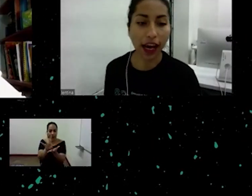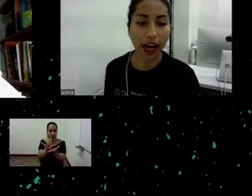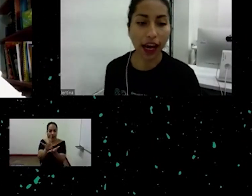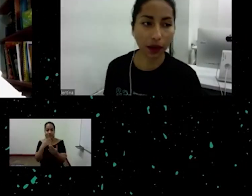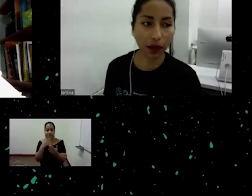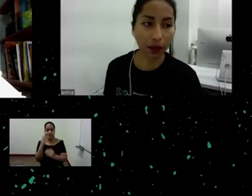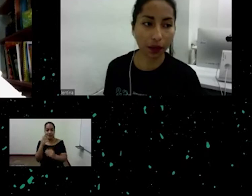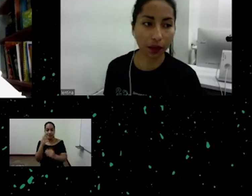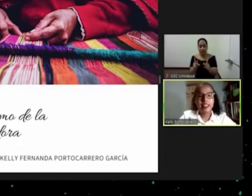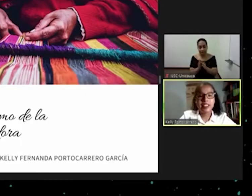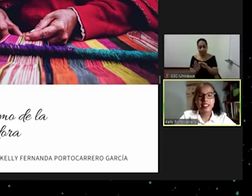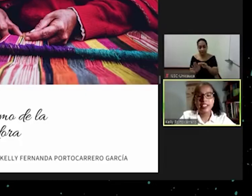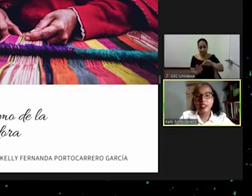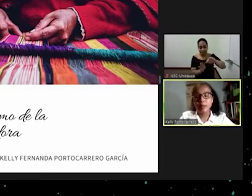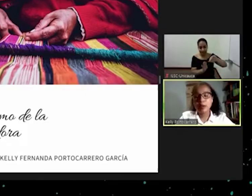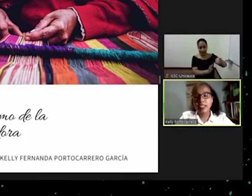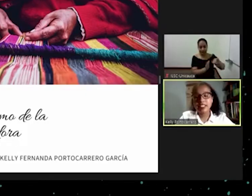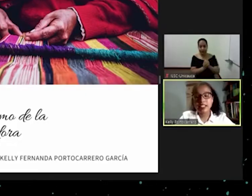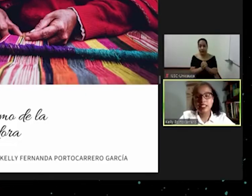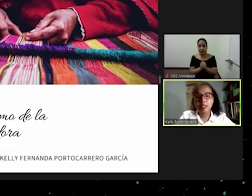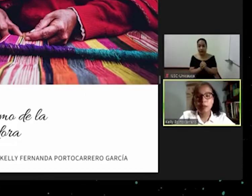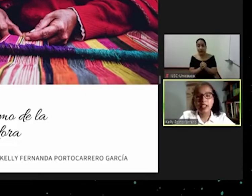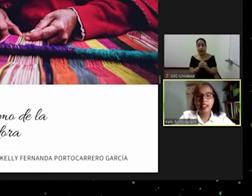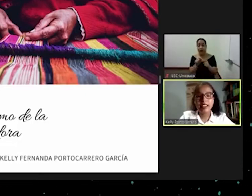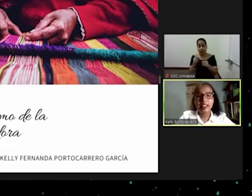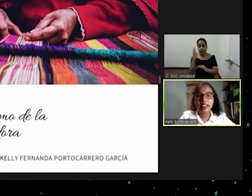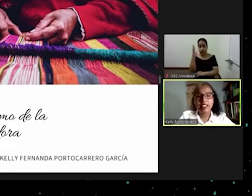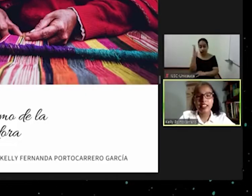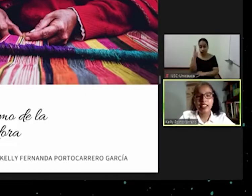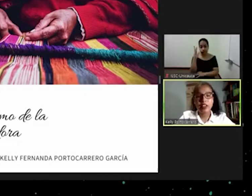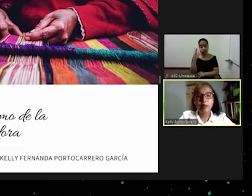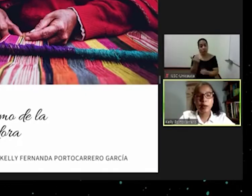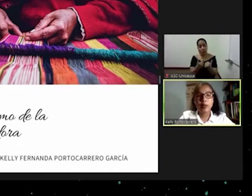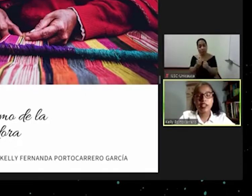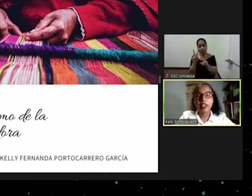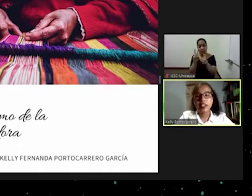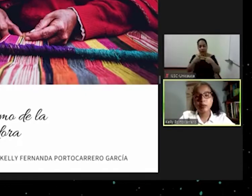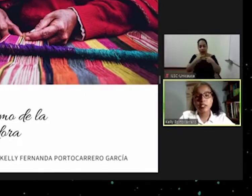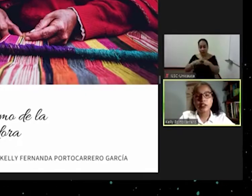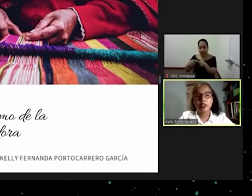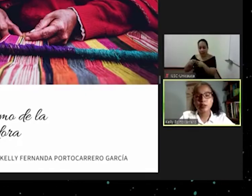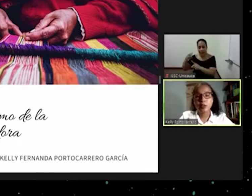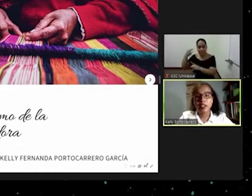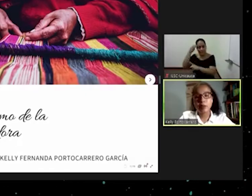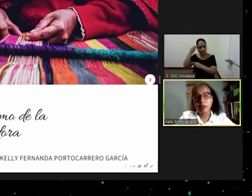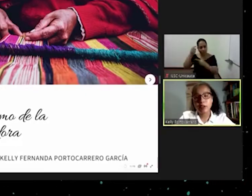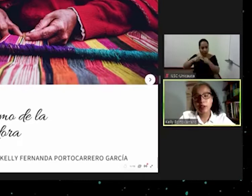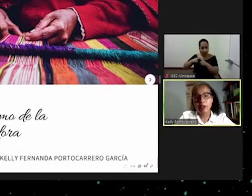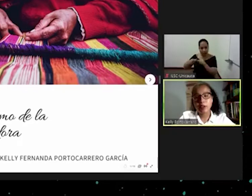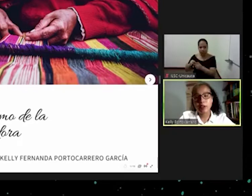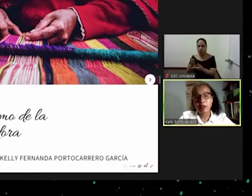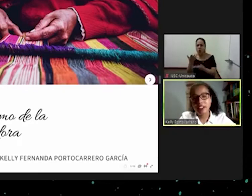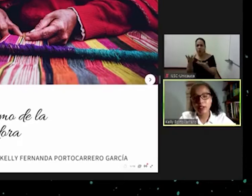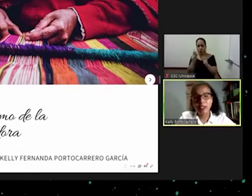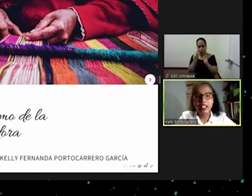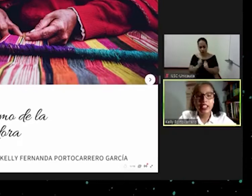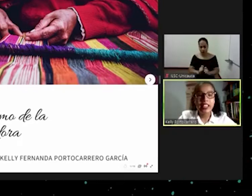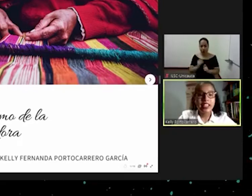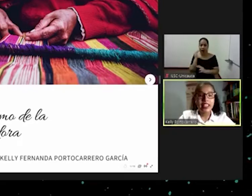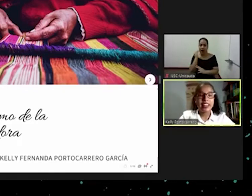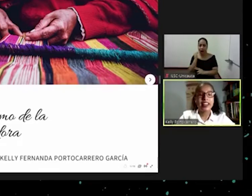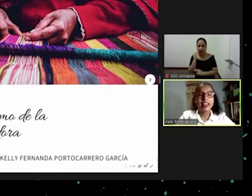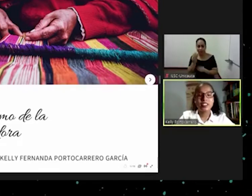con la presentación. La siguiente ponencia, inspirada en el tejido de la memoria y el protagonismo de la mujer, realiza esta